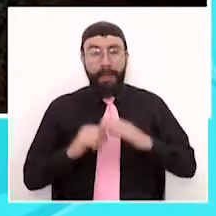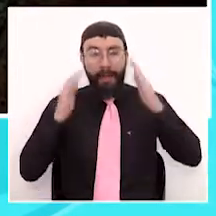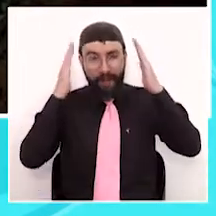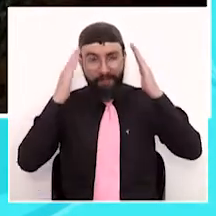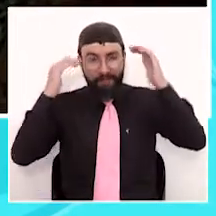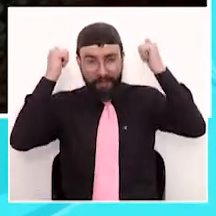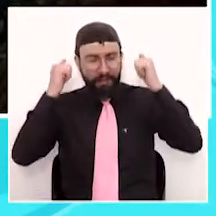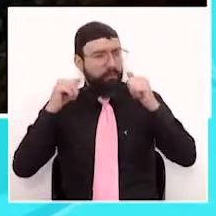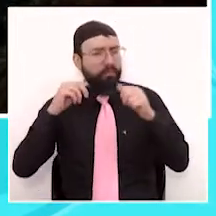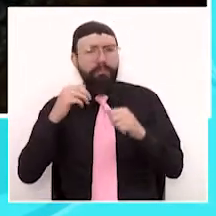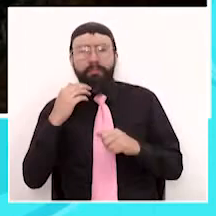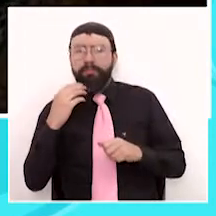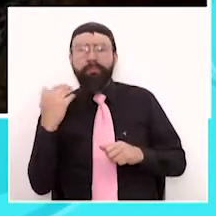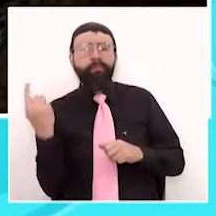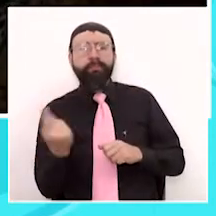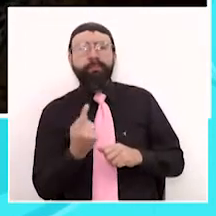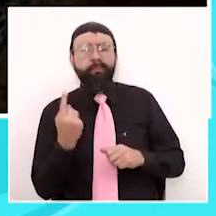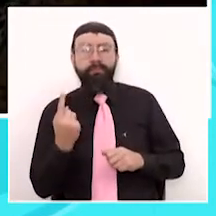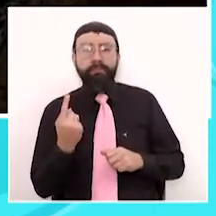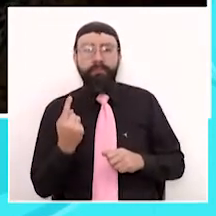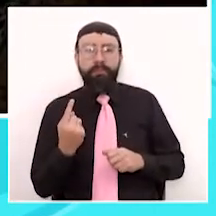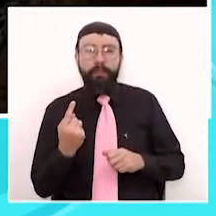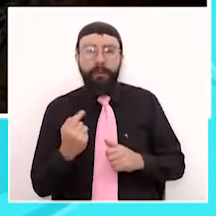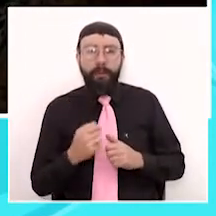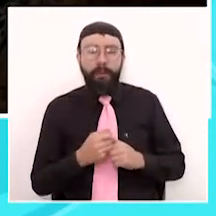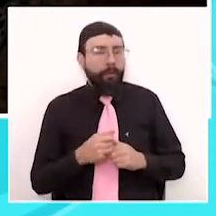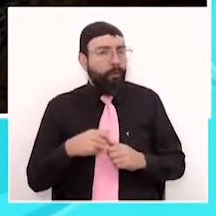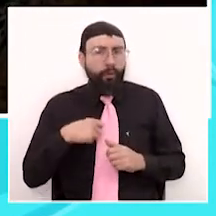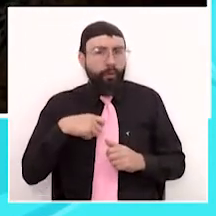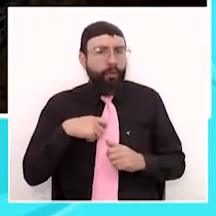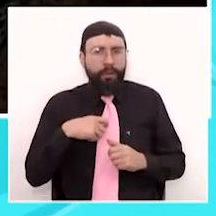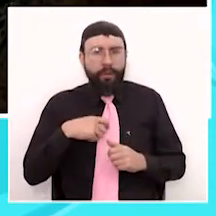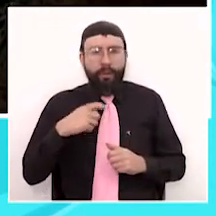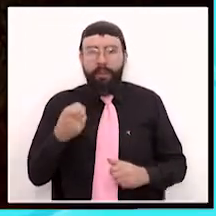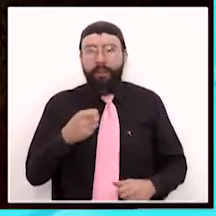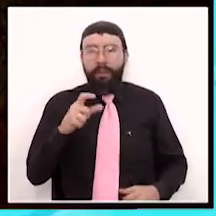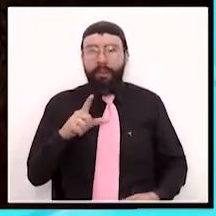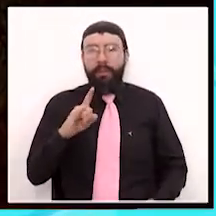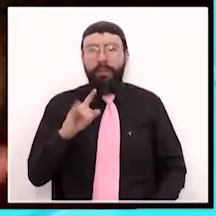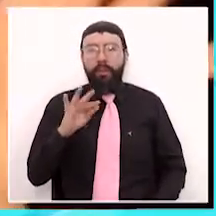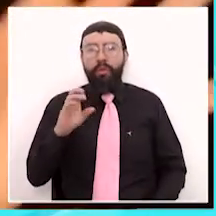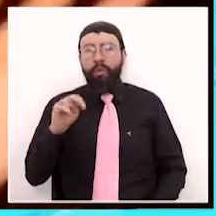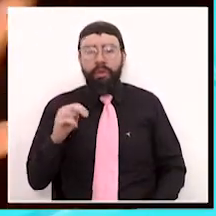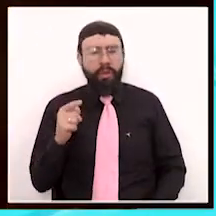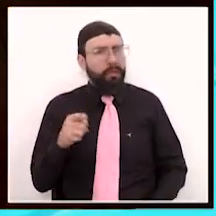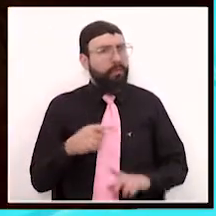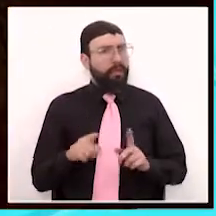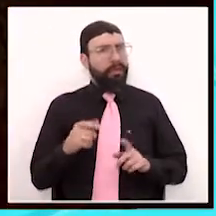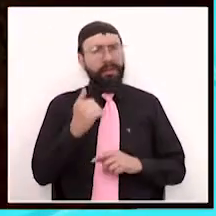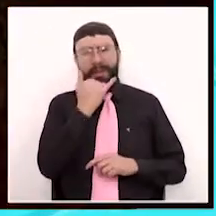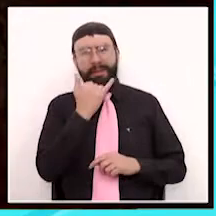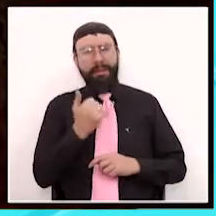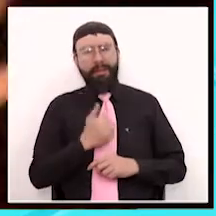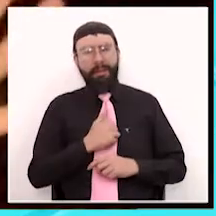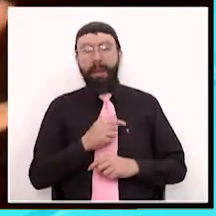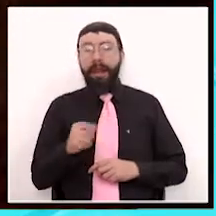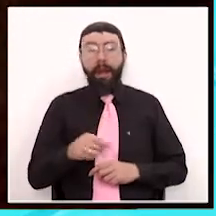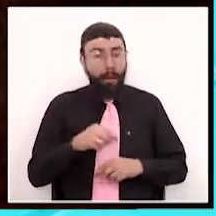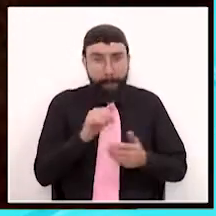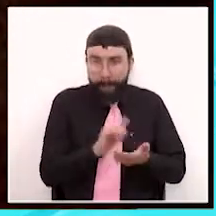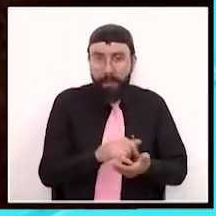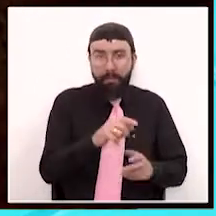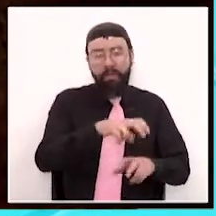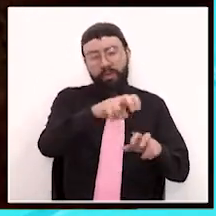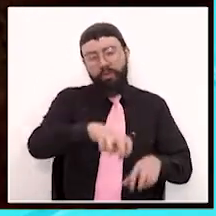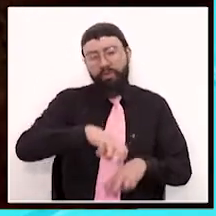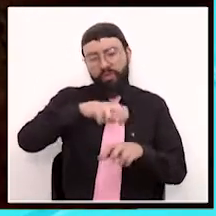La avena normalmente no tiene gluten. ¿Qué pasa con la avena? Es que en los cultivos